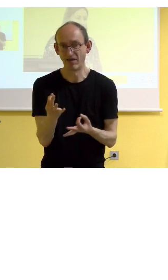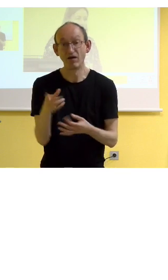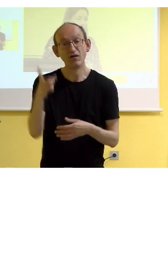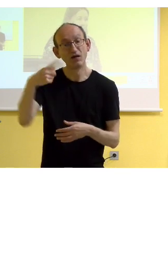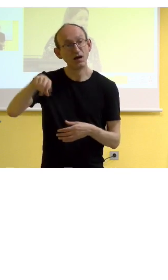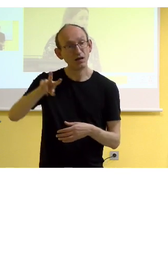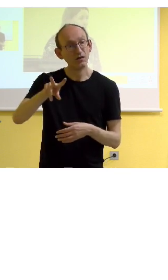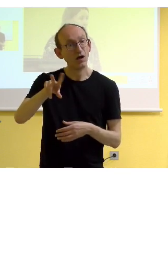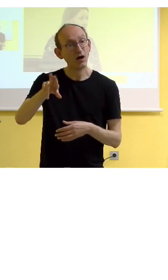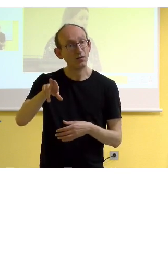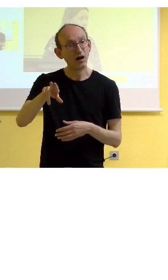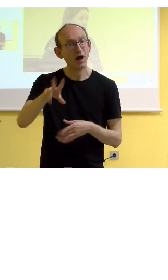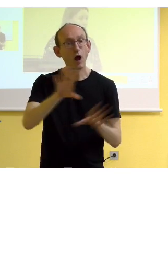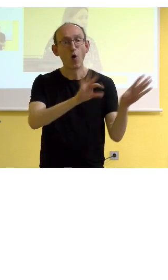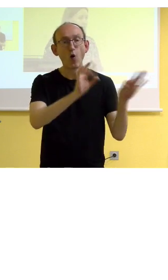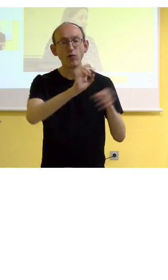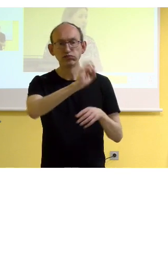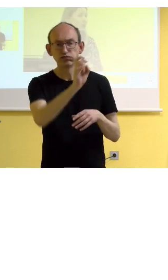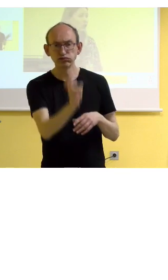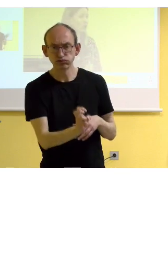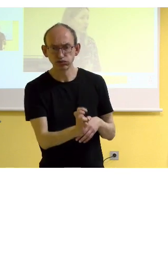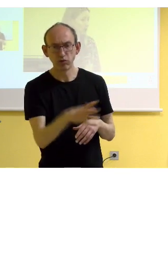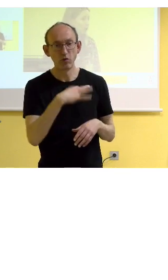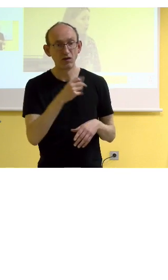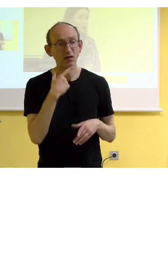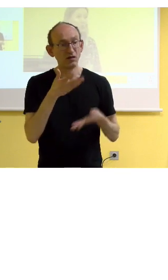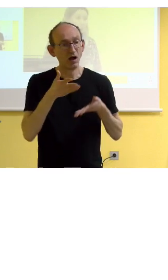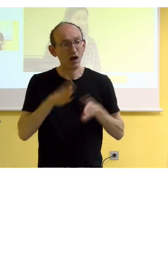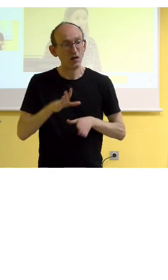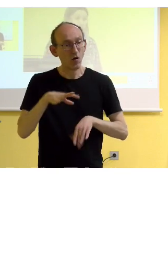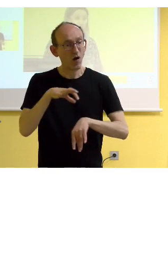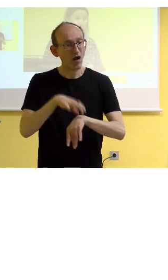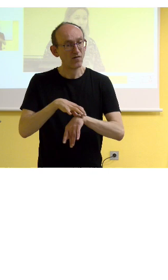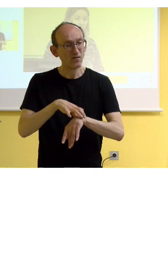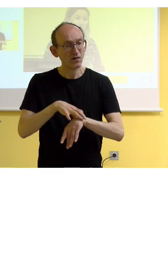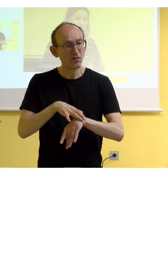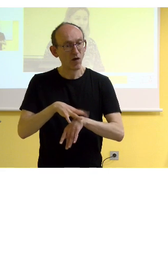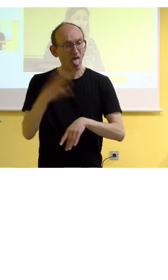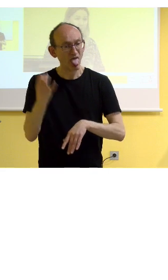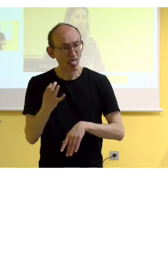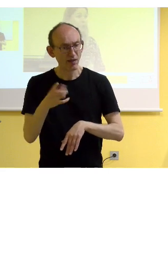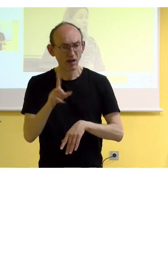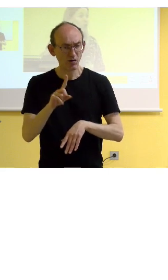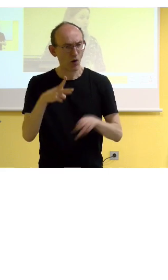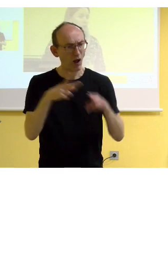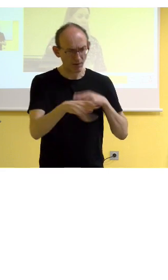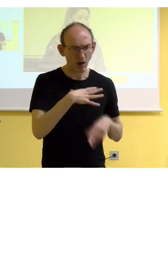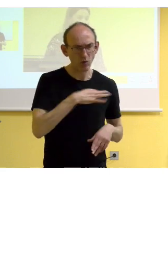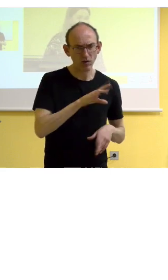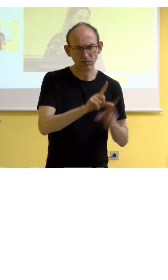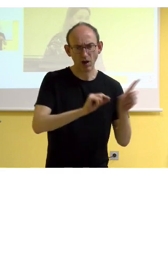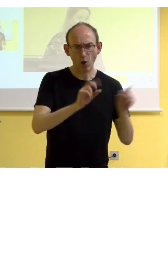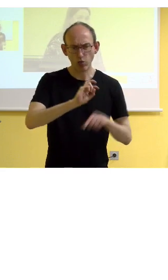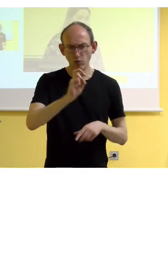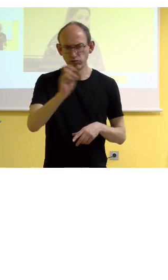tienen opciones, o sea, no tienen por qué tener un niño enfermo cuando eso se puede evitar. Y hay muchas opciones.